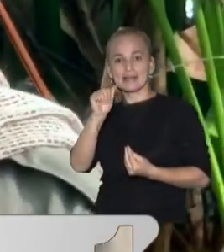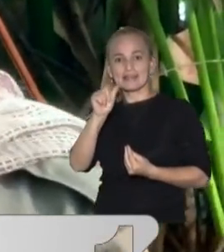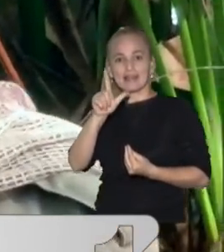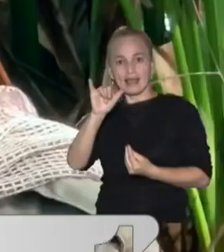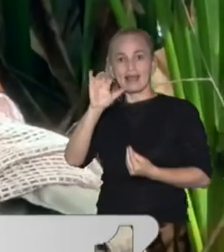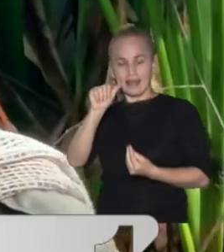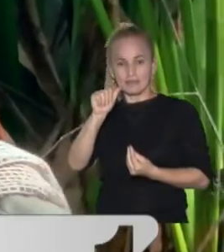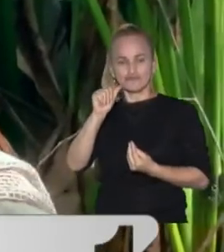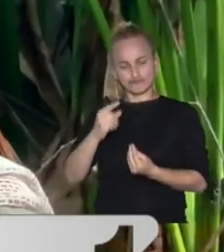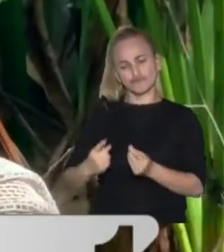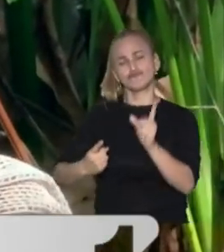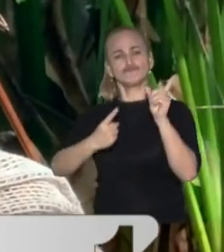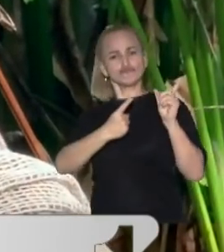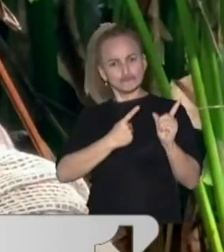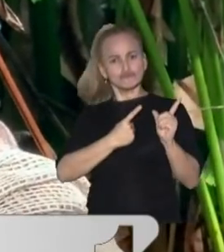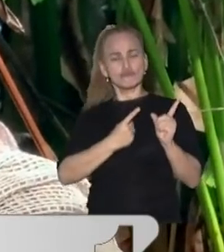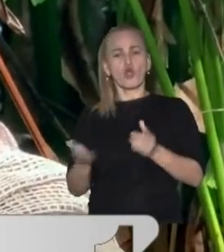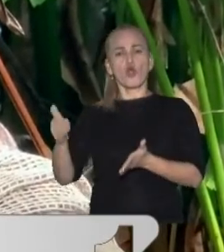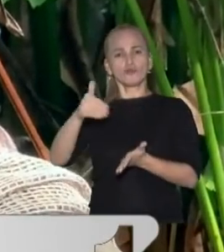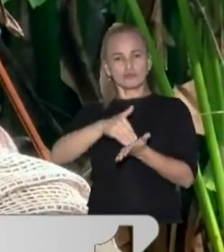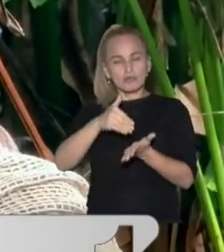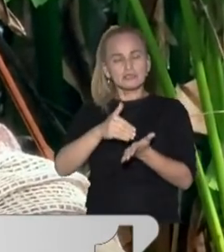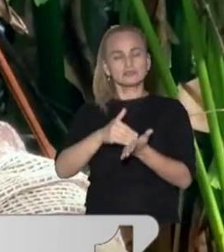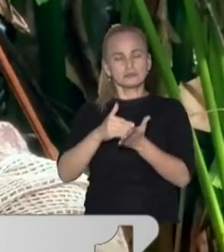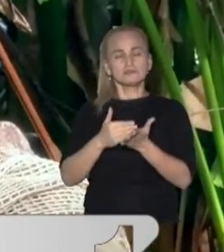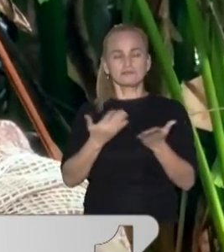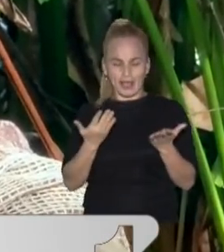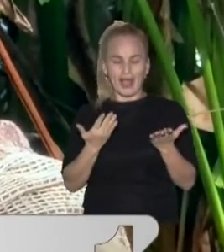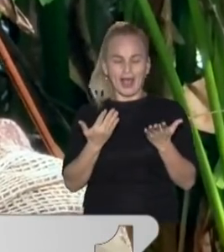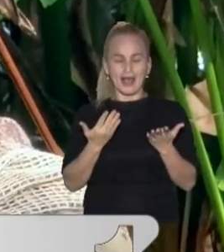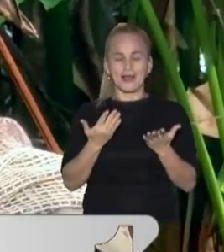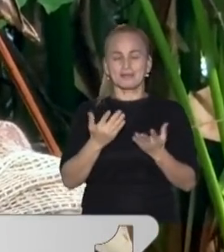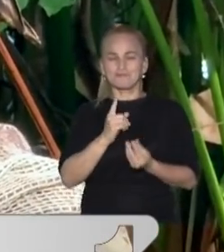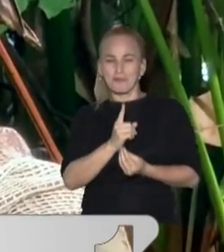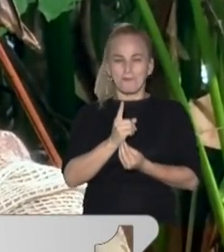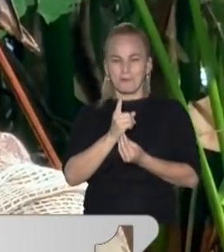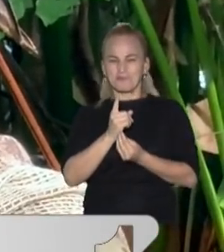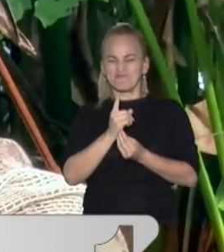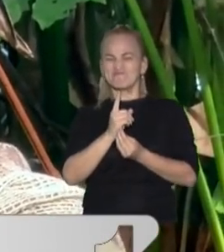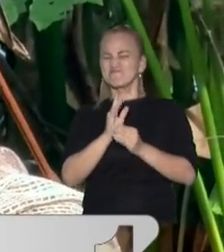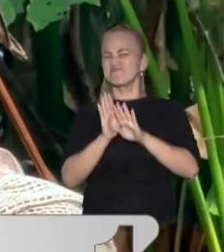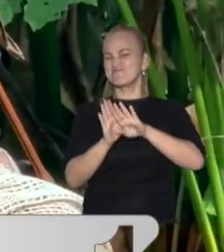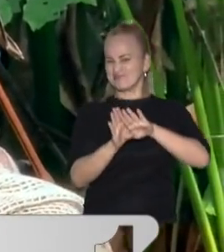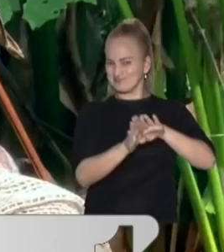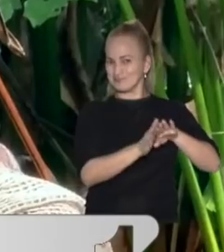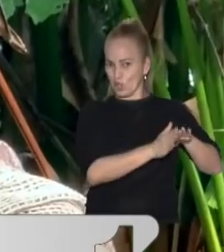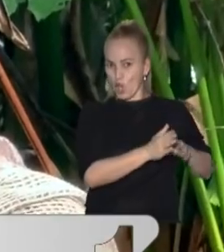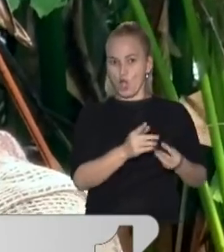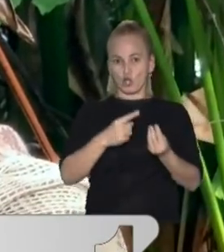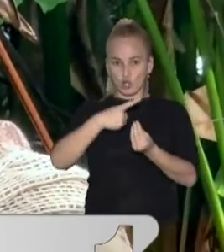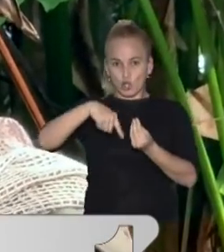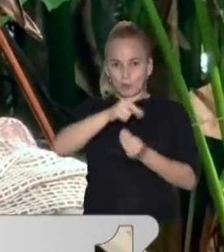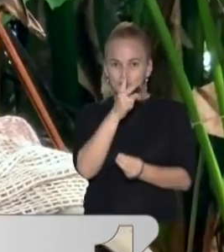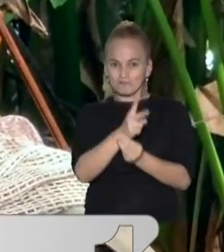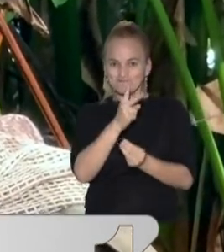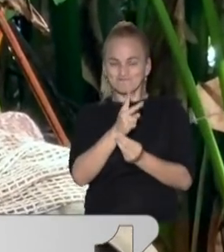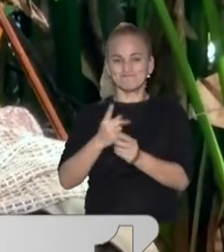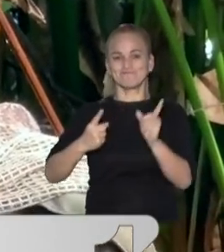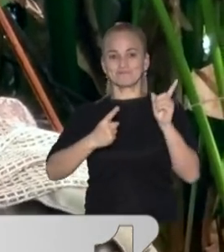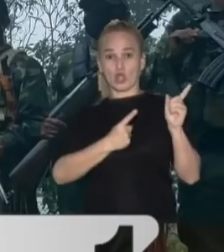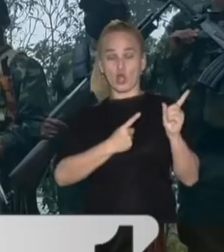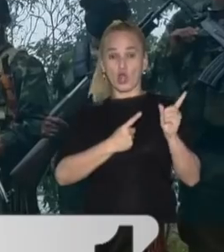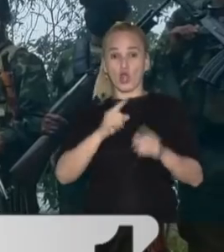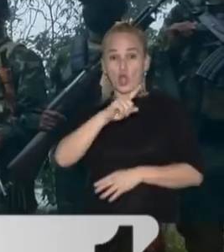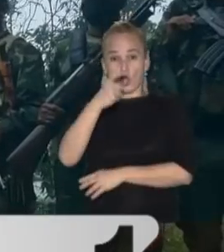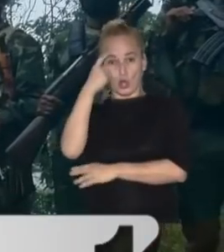pronunciamientos públicos trataron de darle algunos tintes políticos, pero que pues es un grupo armado que el gobierno de